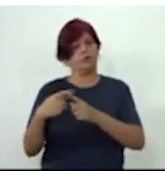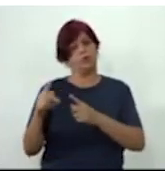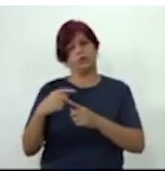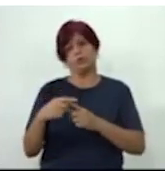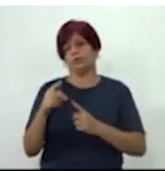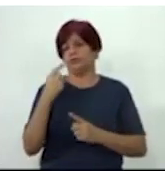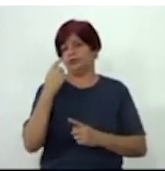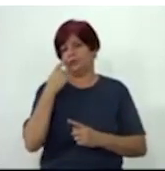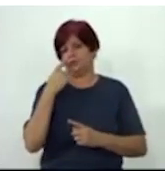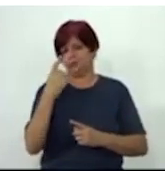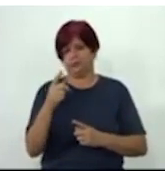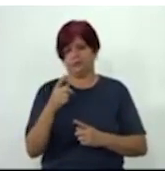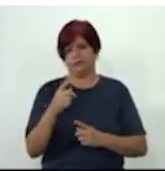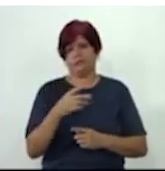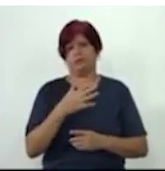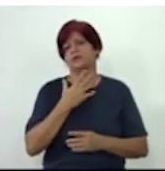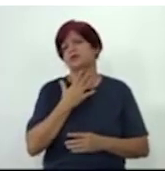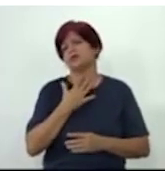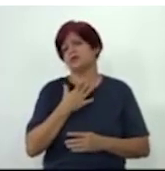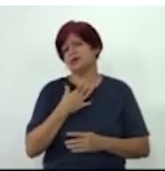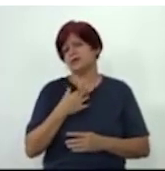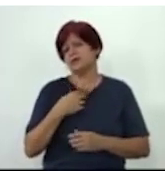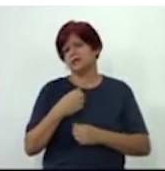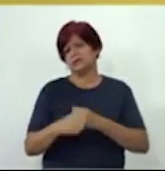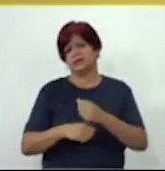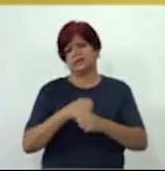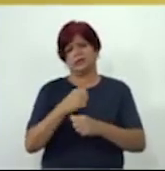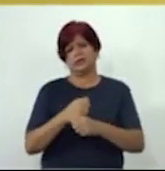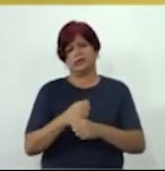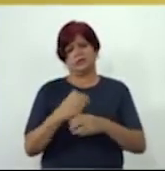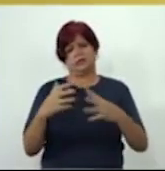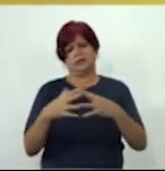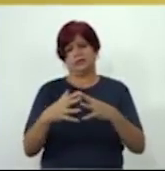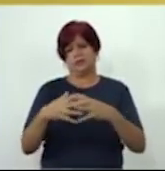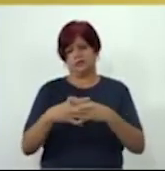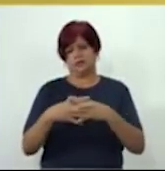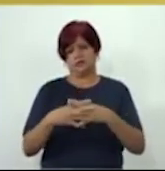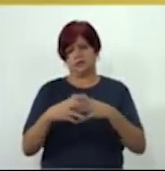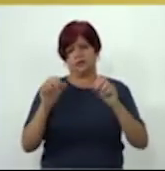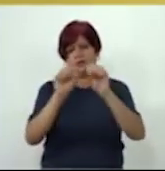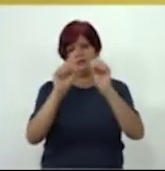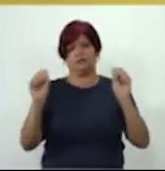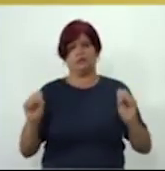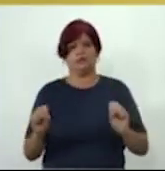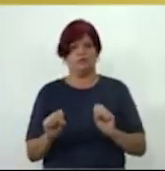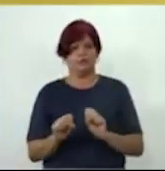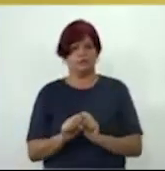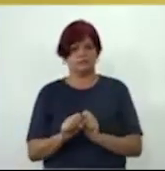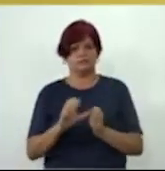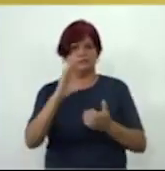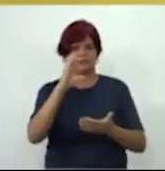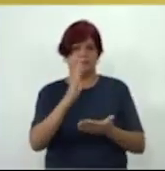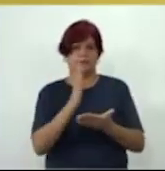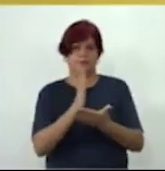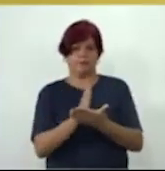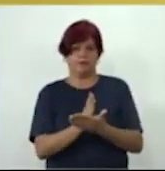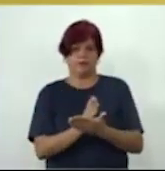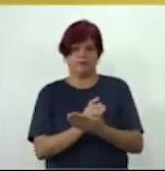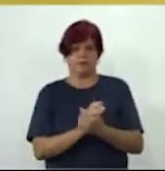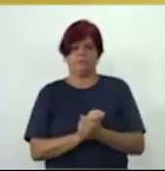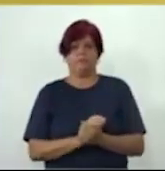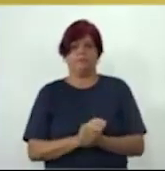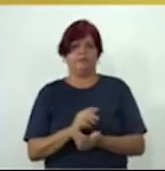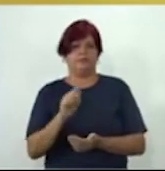observación que se desee realizar relacionada con el sistema de clase. Aquí vamos